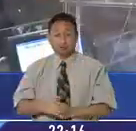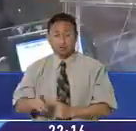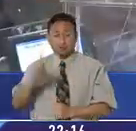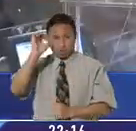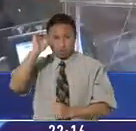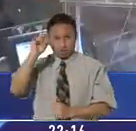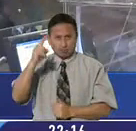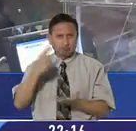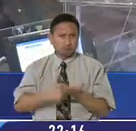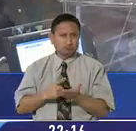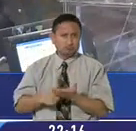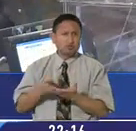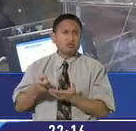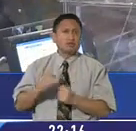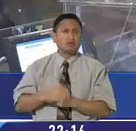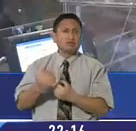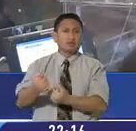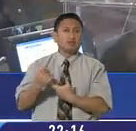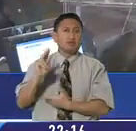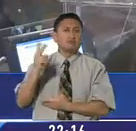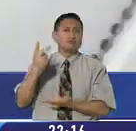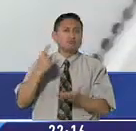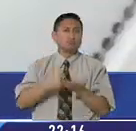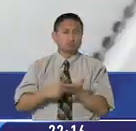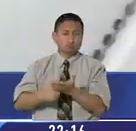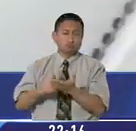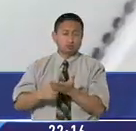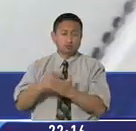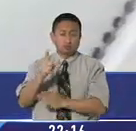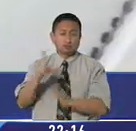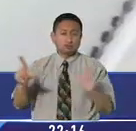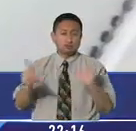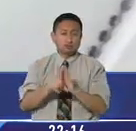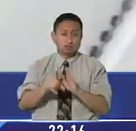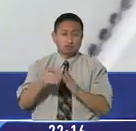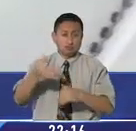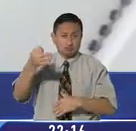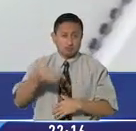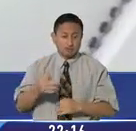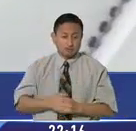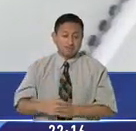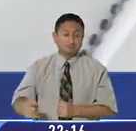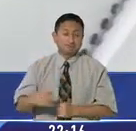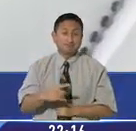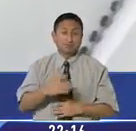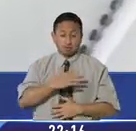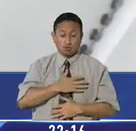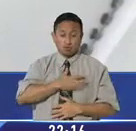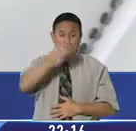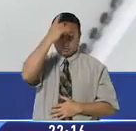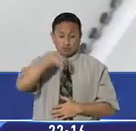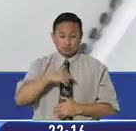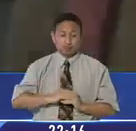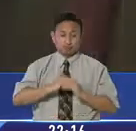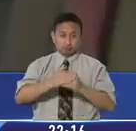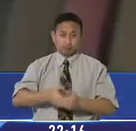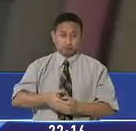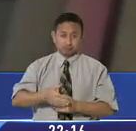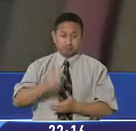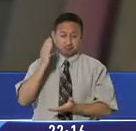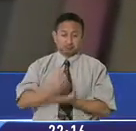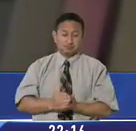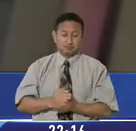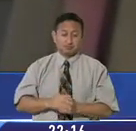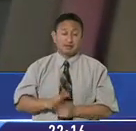criterios sobre el informe de segundo debate del proyecto de ley orgánica que garantiza la interrupción voluntaria del embarazo para